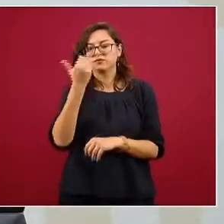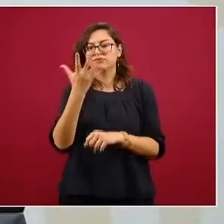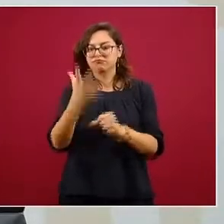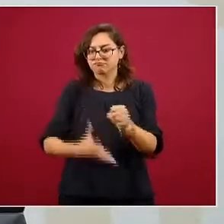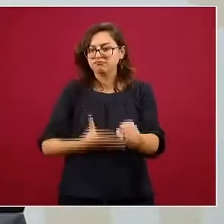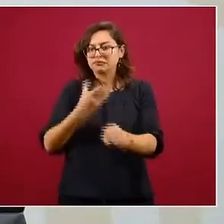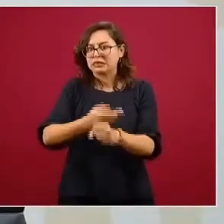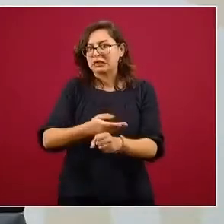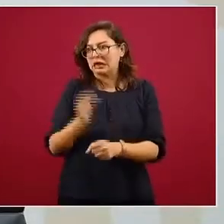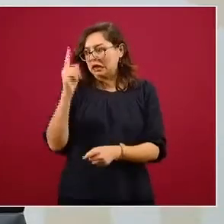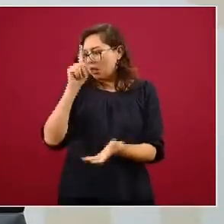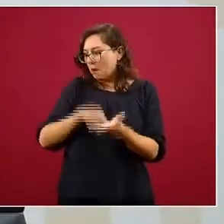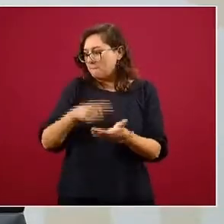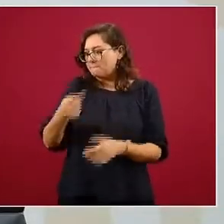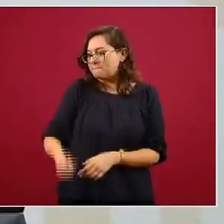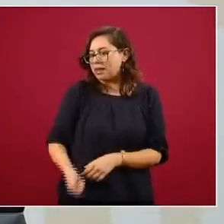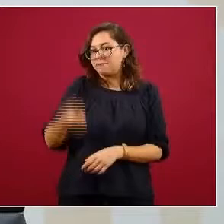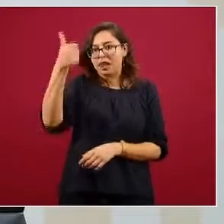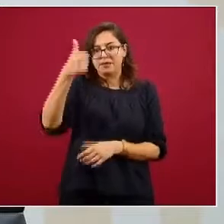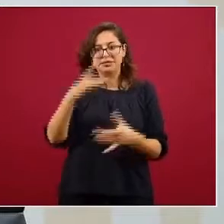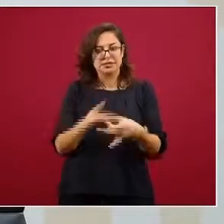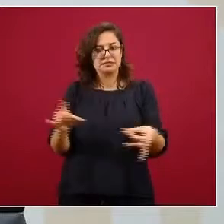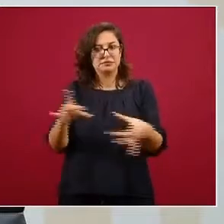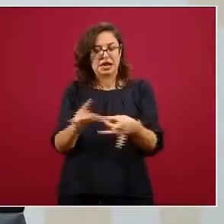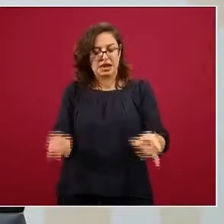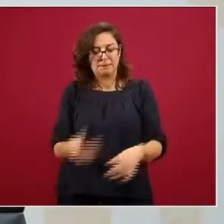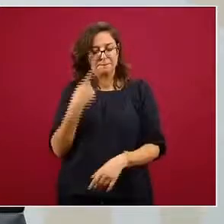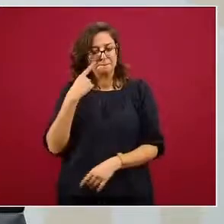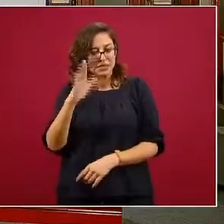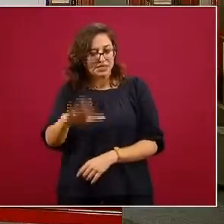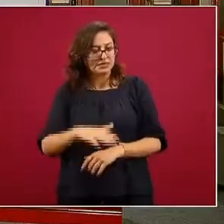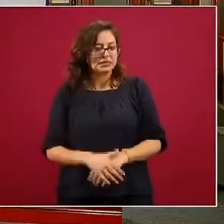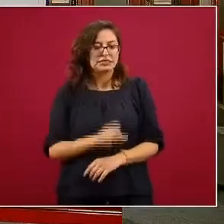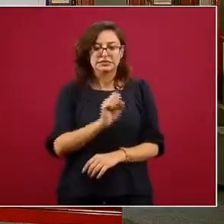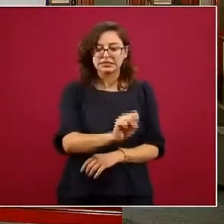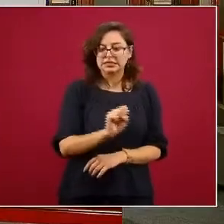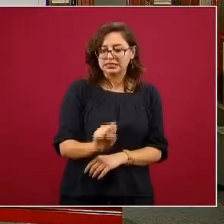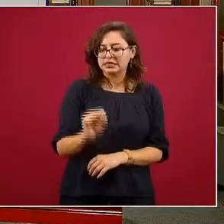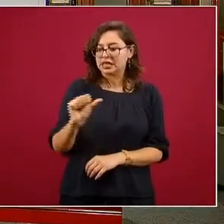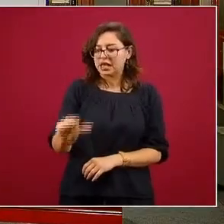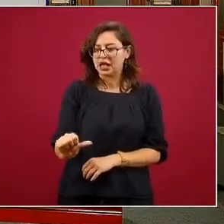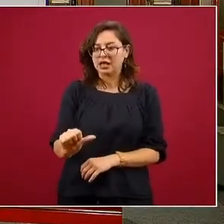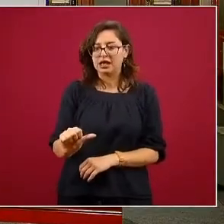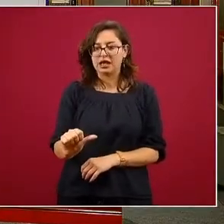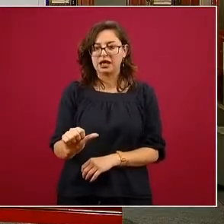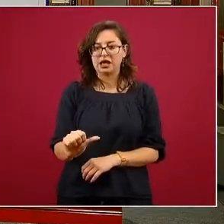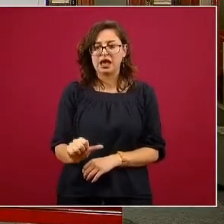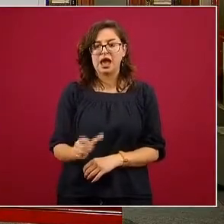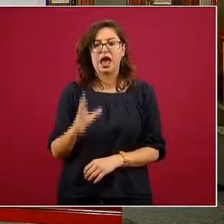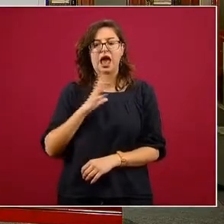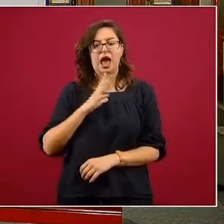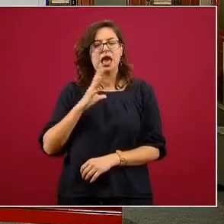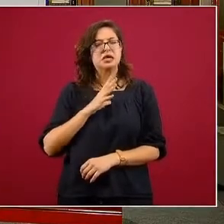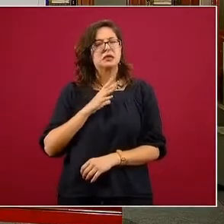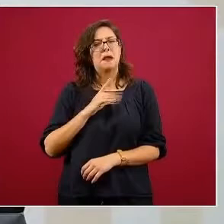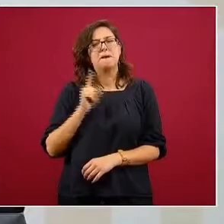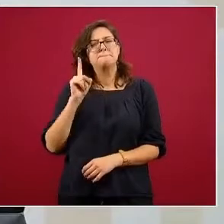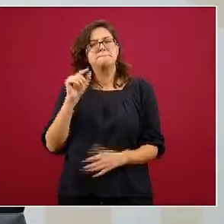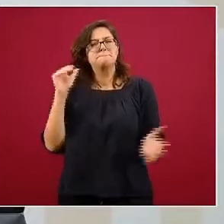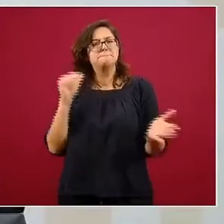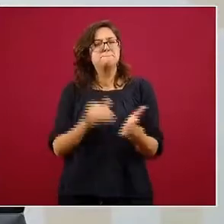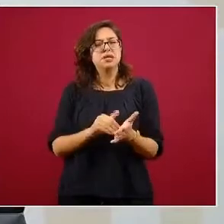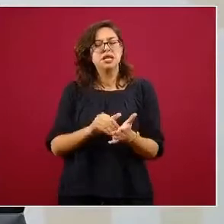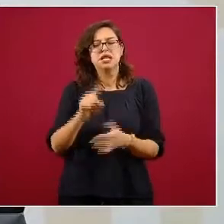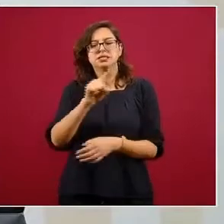lo habíamos dicho aquí. En la Secretaría de Salud hemos recibido más de 1,000, son cerca de